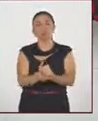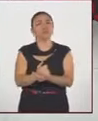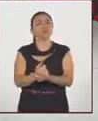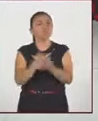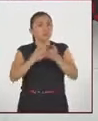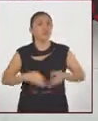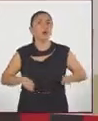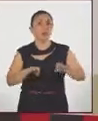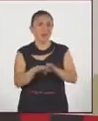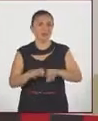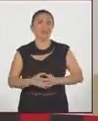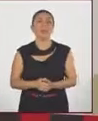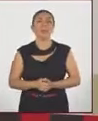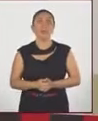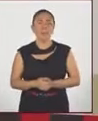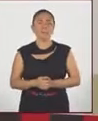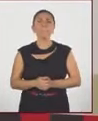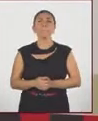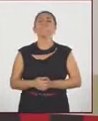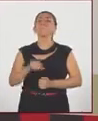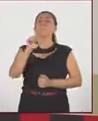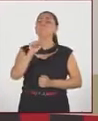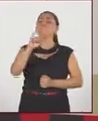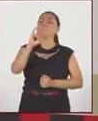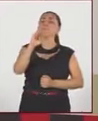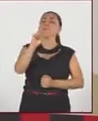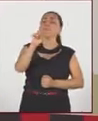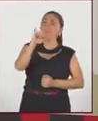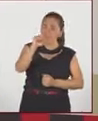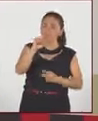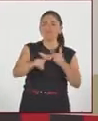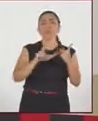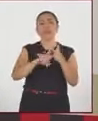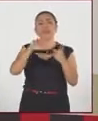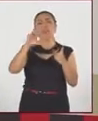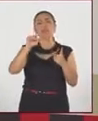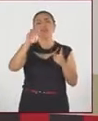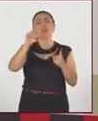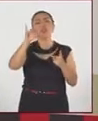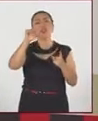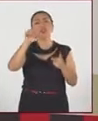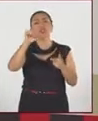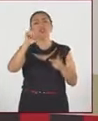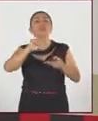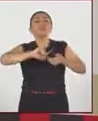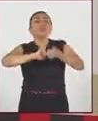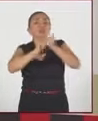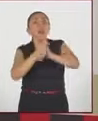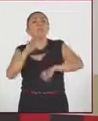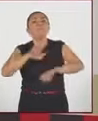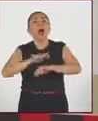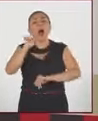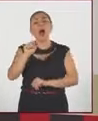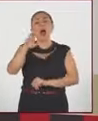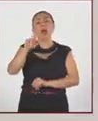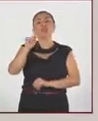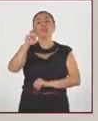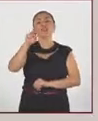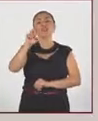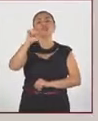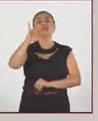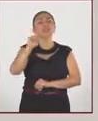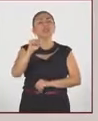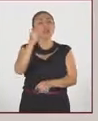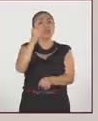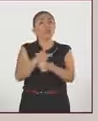¿Qué condiciona todo esto? La cifosis, la escoliosis, predisponen a artrosis temprana, ¿no? Cada vez vemos desgastes articulares a edades